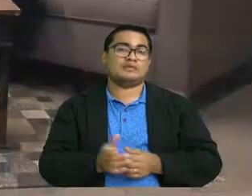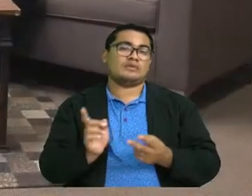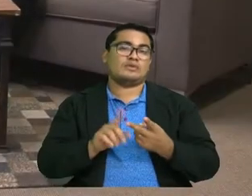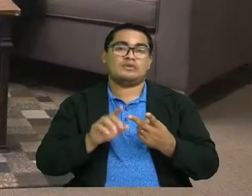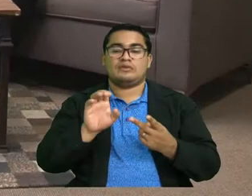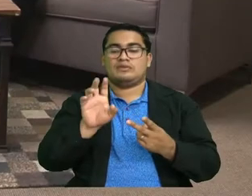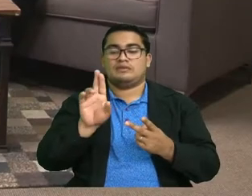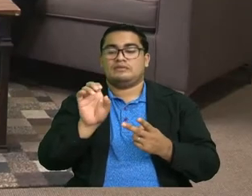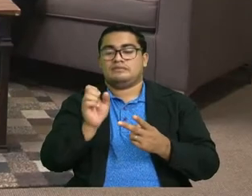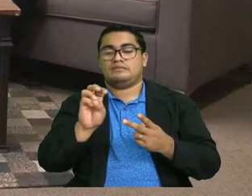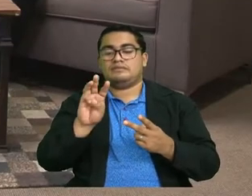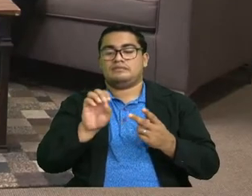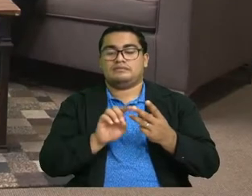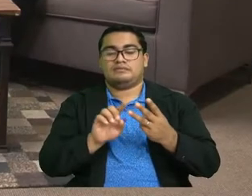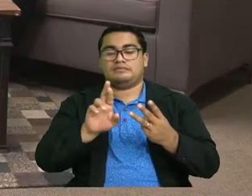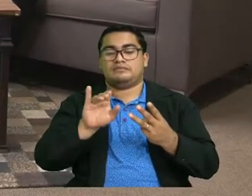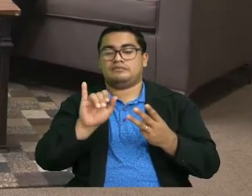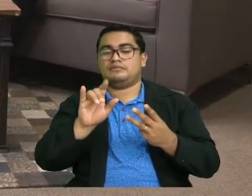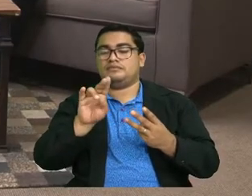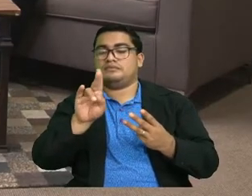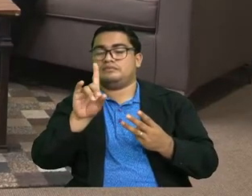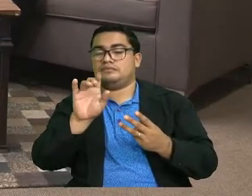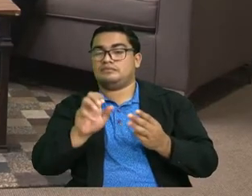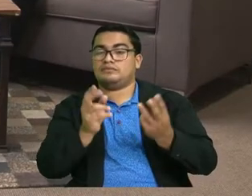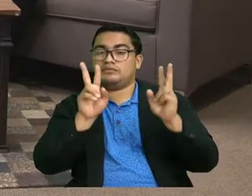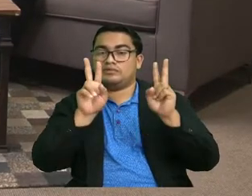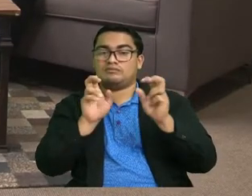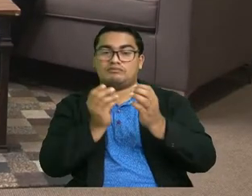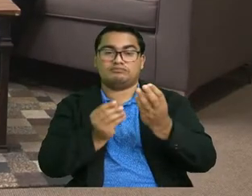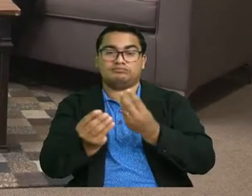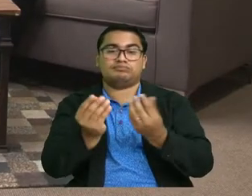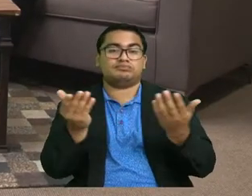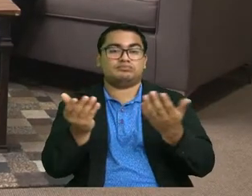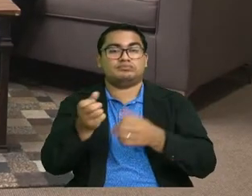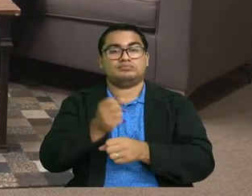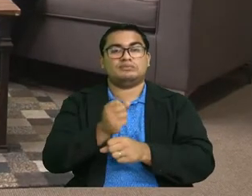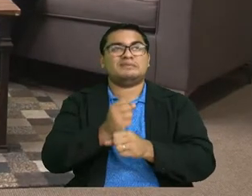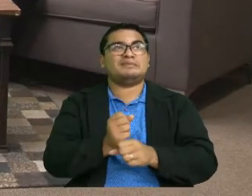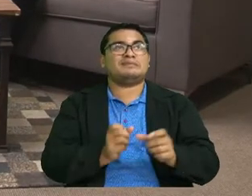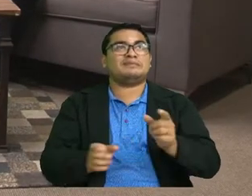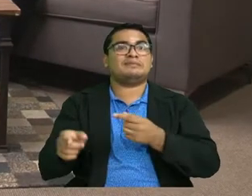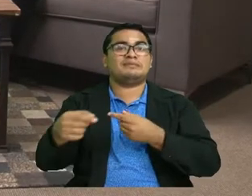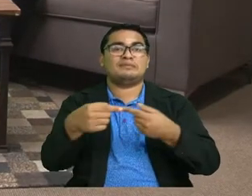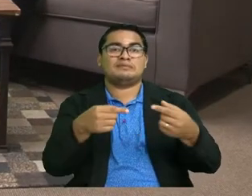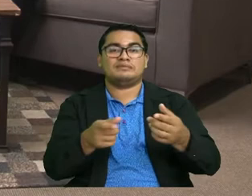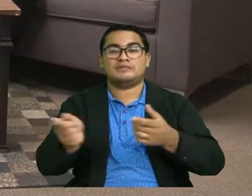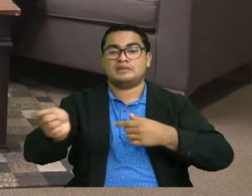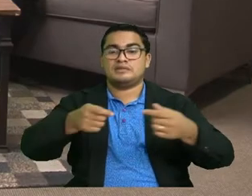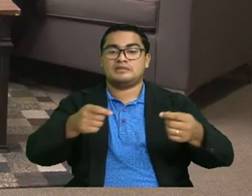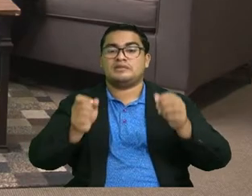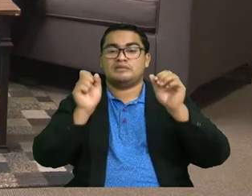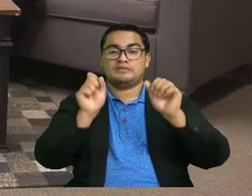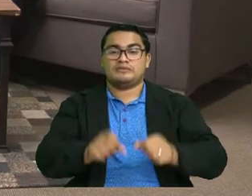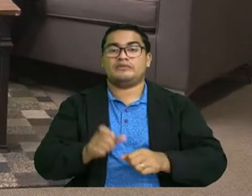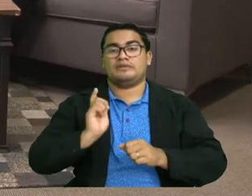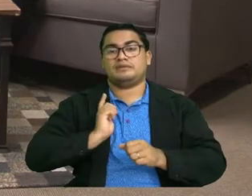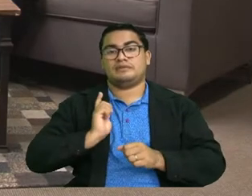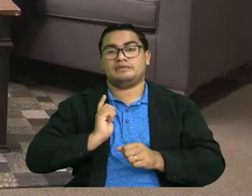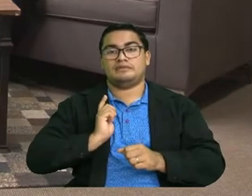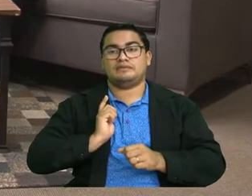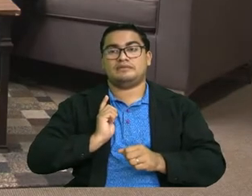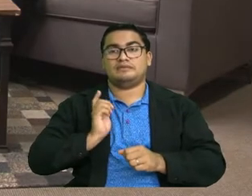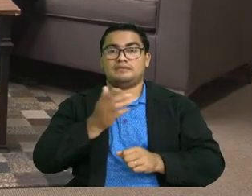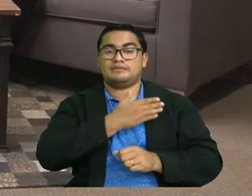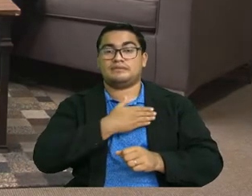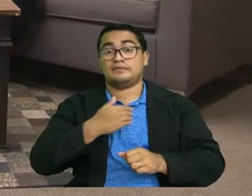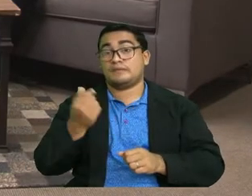con Reinaldo para ver el tema de finanzas, de cómo pueden trabajar una estrategia comercial en donde puedan tener un